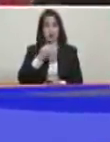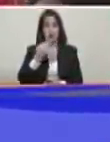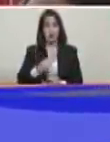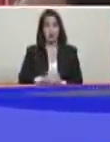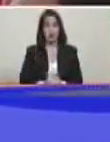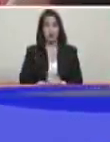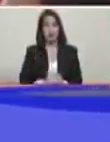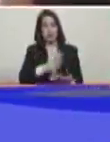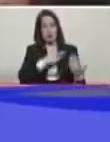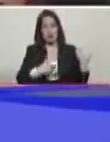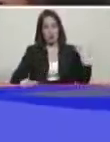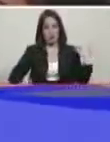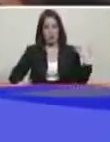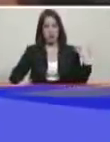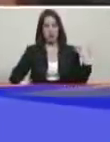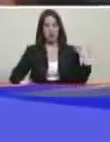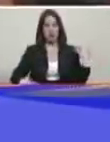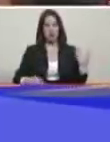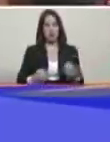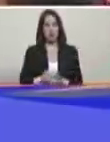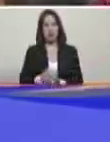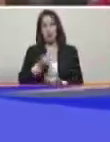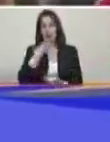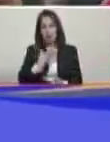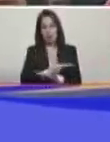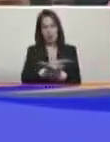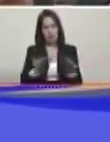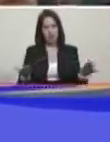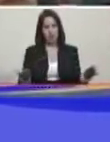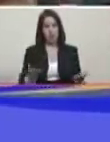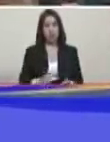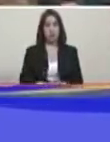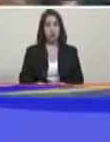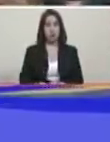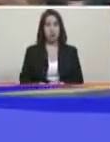Buenas tardes, presidente. Buenas tardes, viceministra. Buenas tardes a todos.